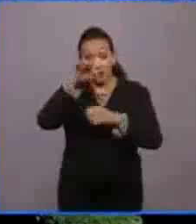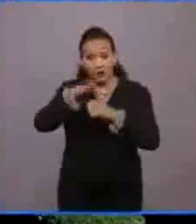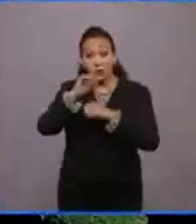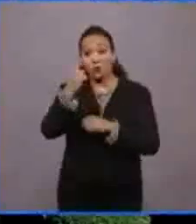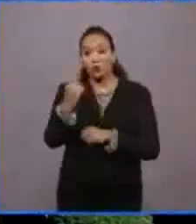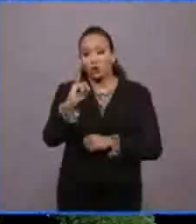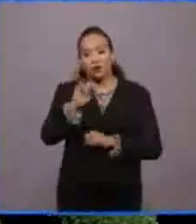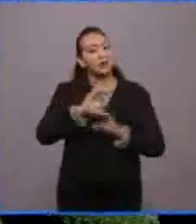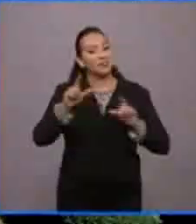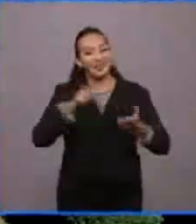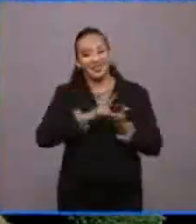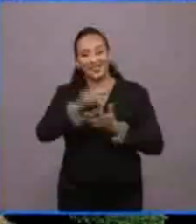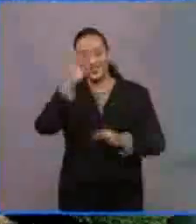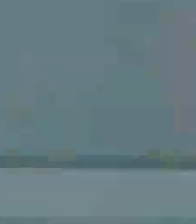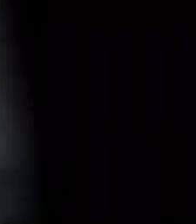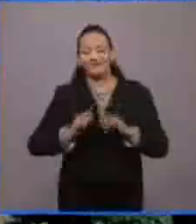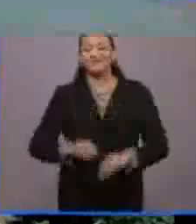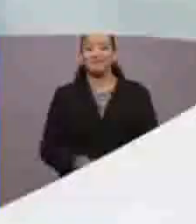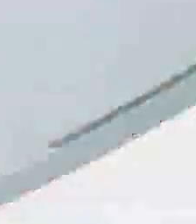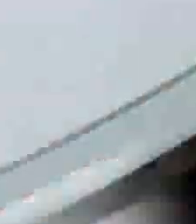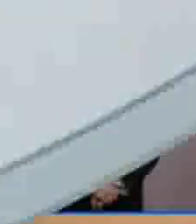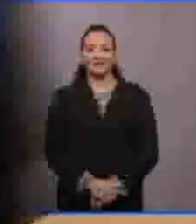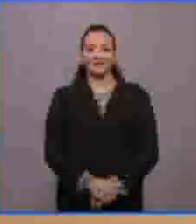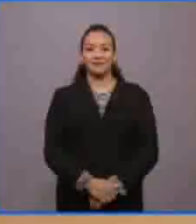próximo 1 de junio.